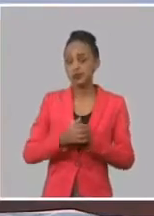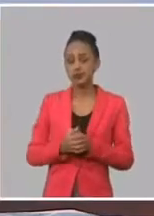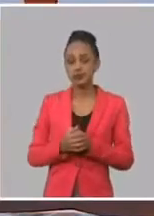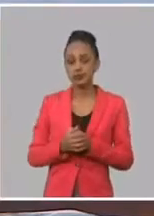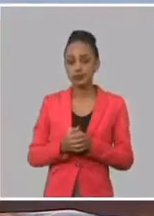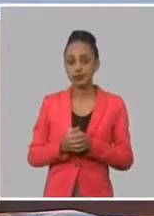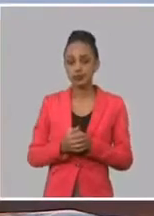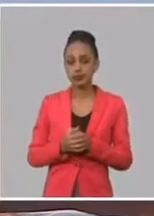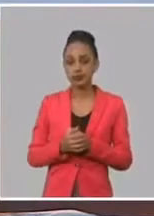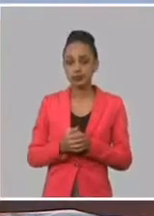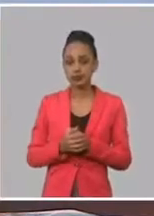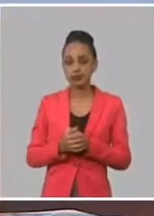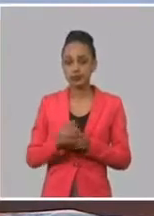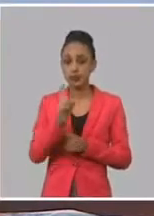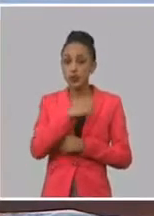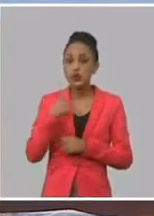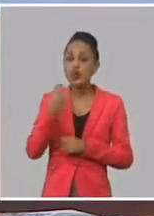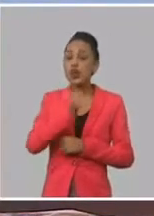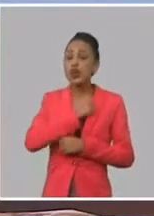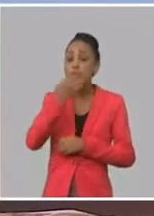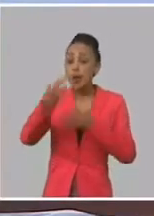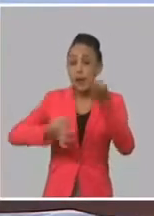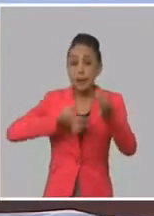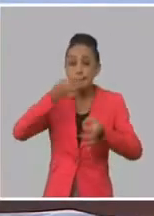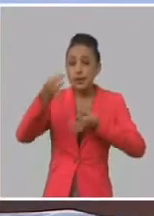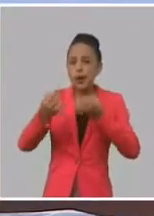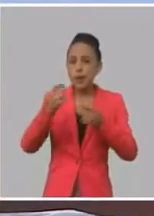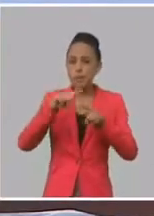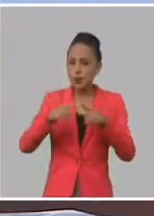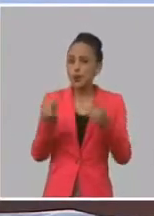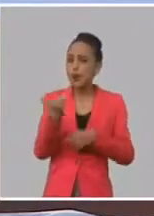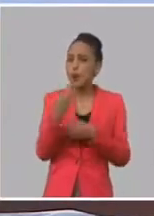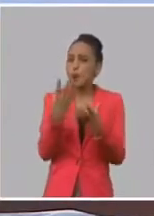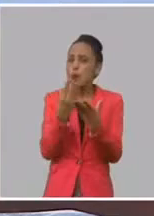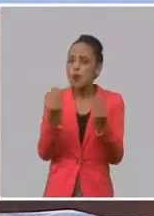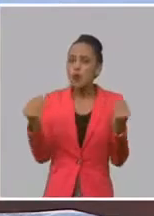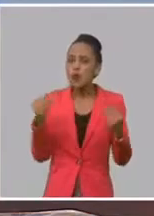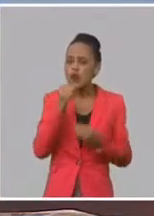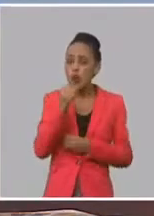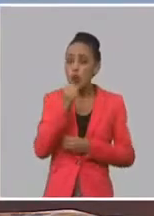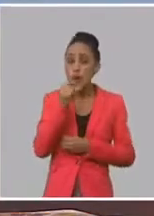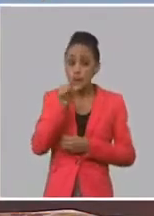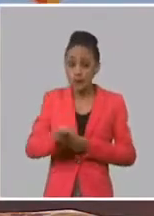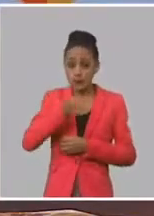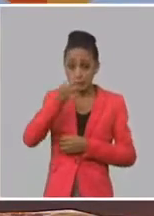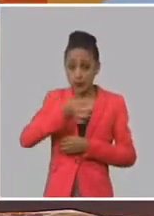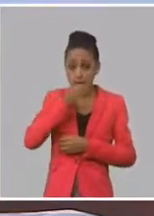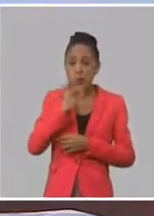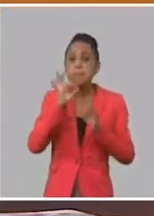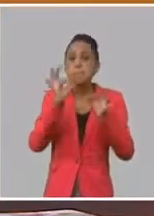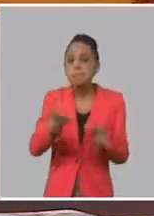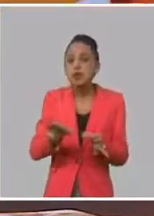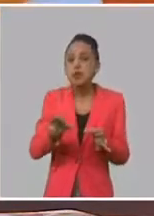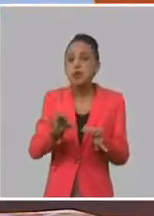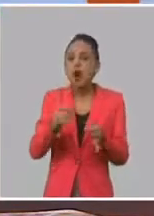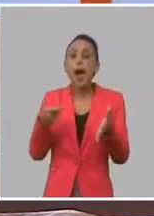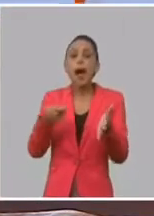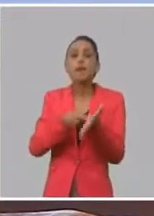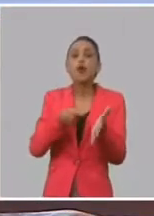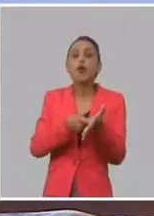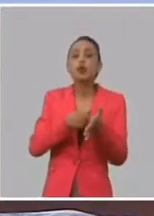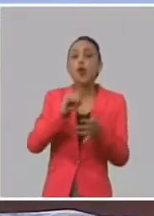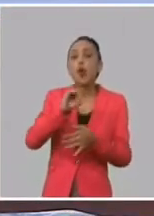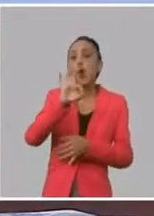nosotros rande queríamos explicar porque también ha suscitado muchas dudas eso que se explicaba de que si es el mismo aporte que si es un 8%